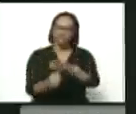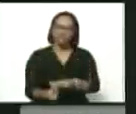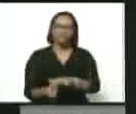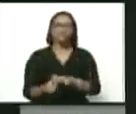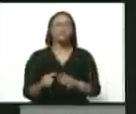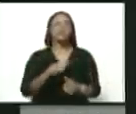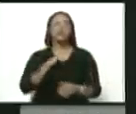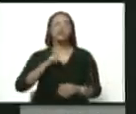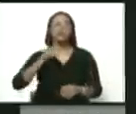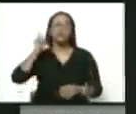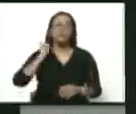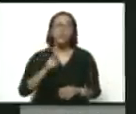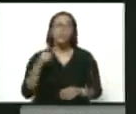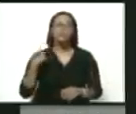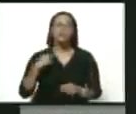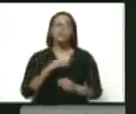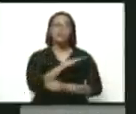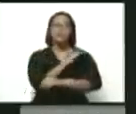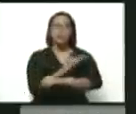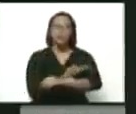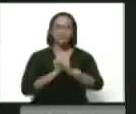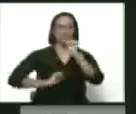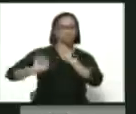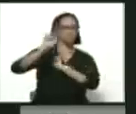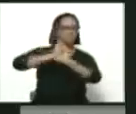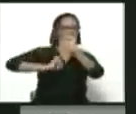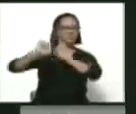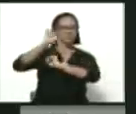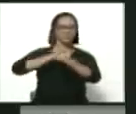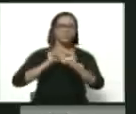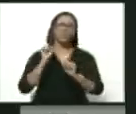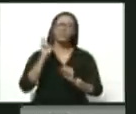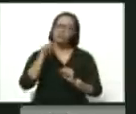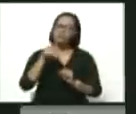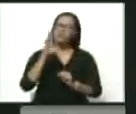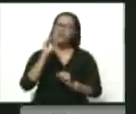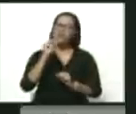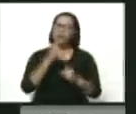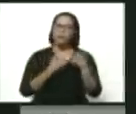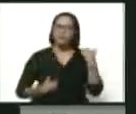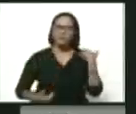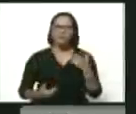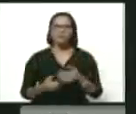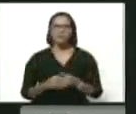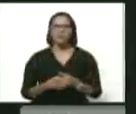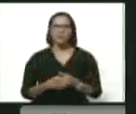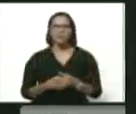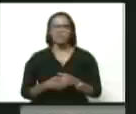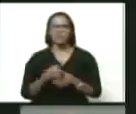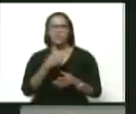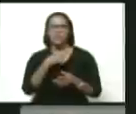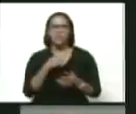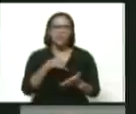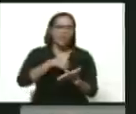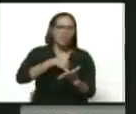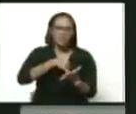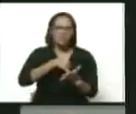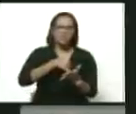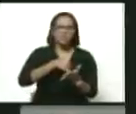estar cargados de mucha fuerza para resistir esos ataques. Eso que usted hablaba, presidente, de no quebrarnos en la